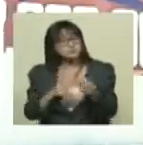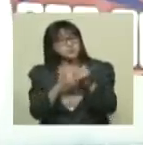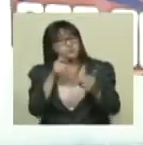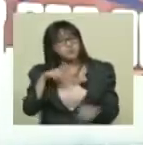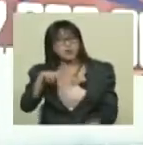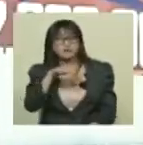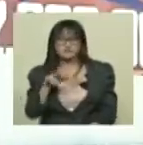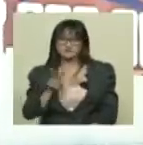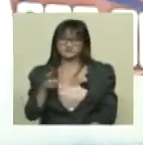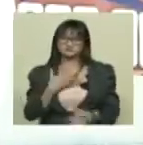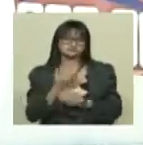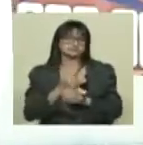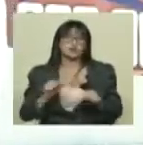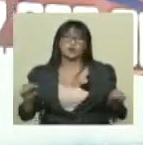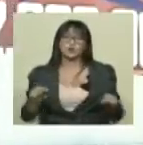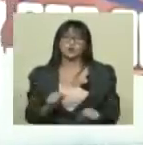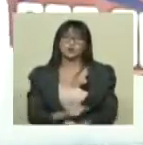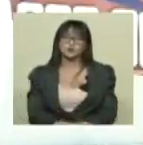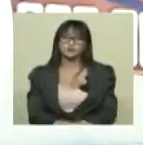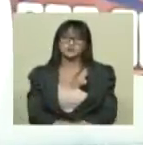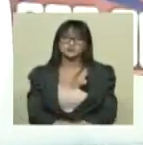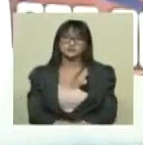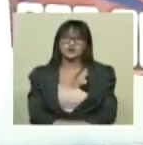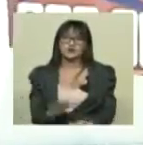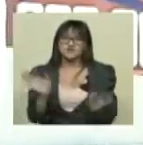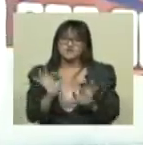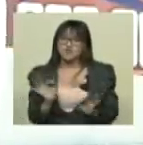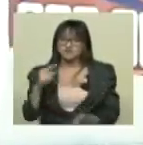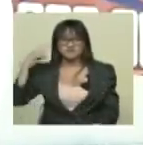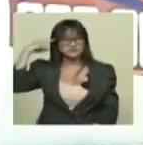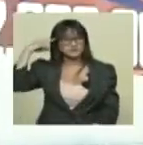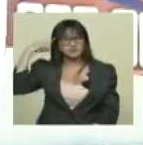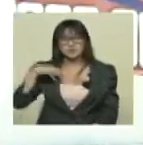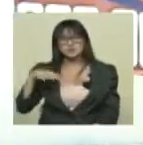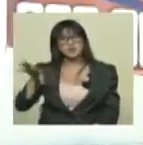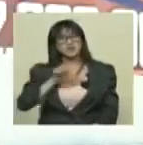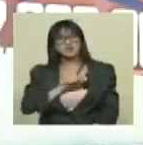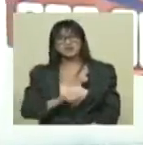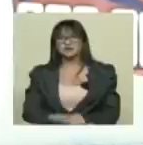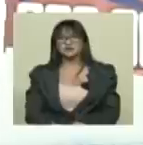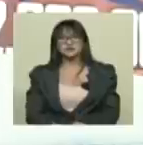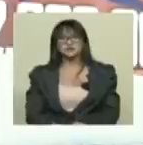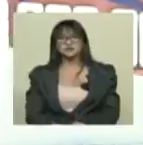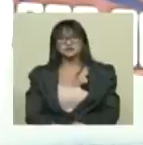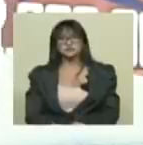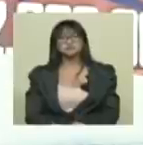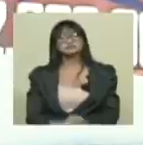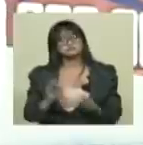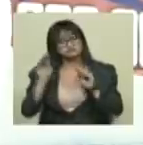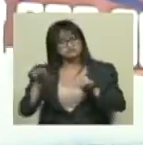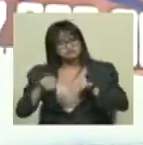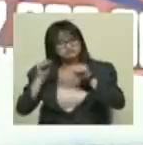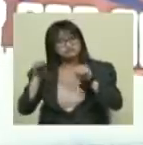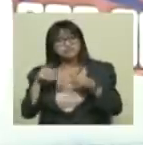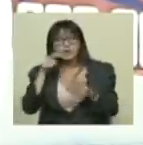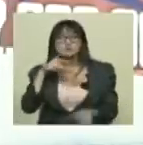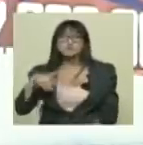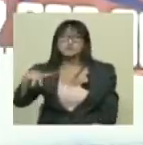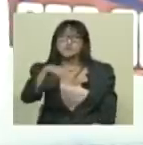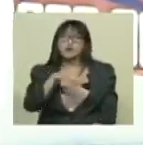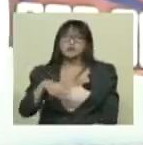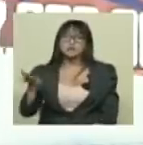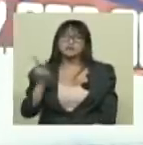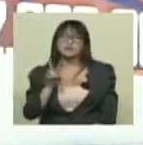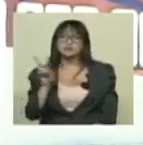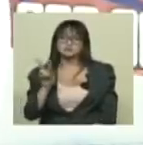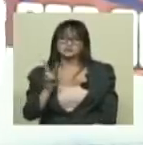Venezuela. Es una visión colonialista. Y yo le hago un llamado al pueblo de Venezuela para